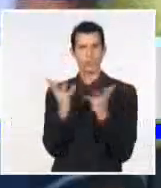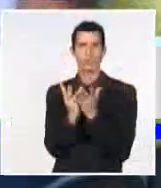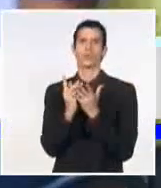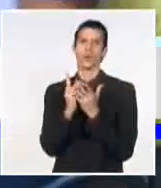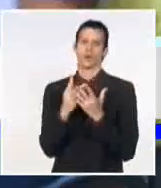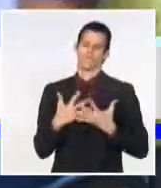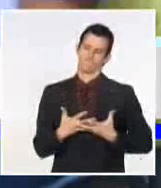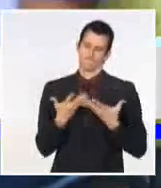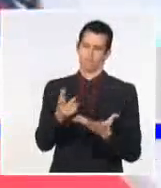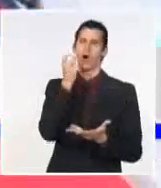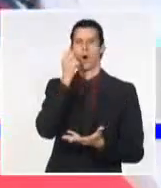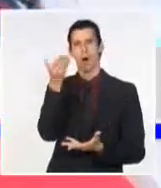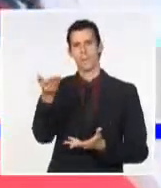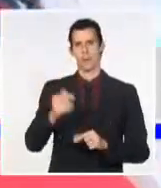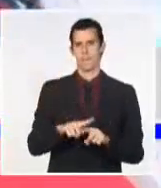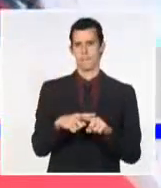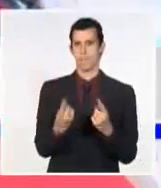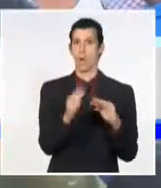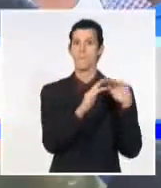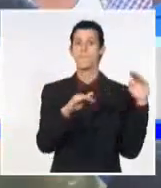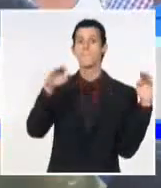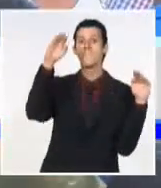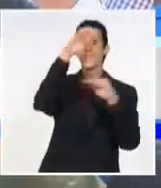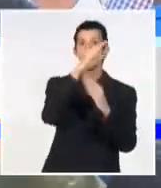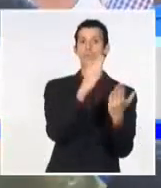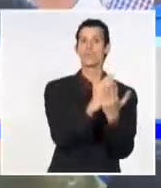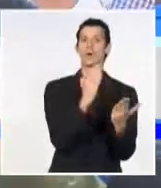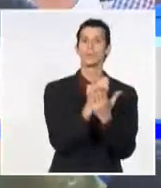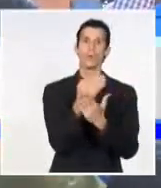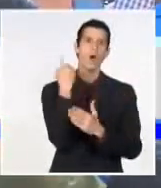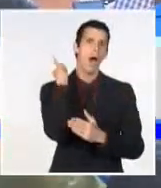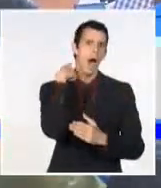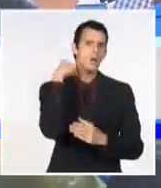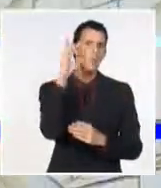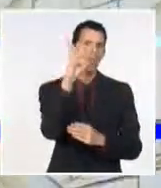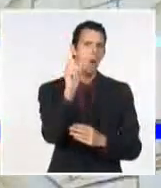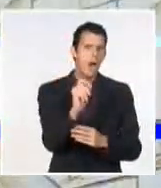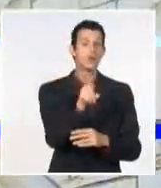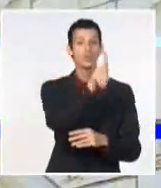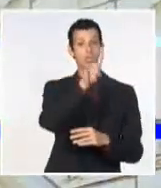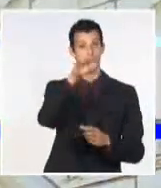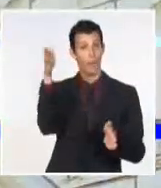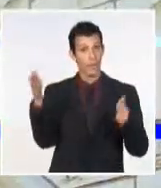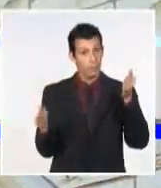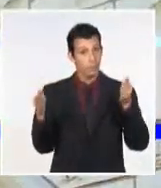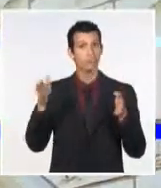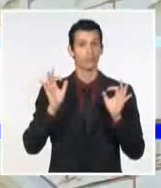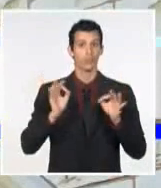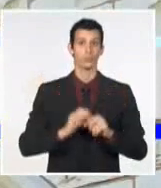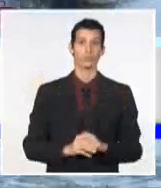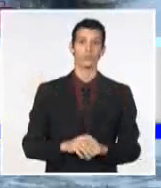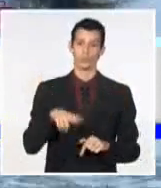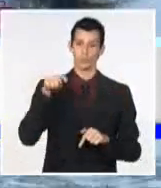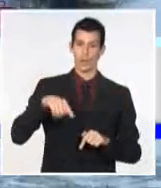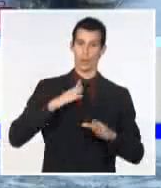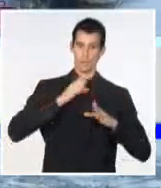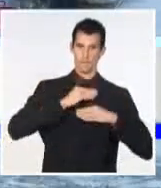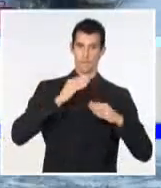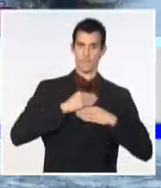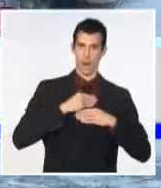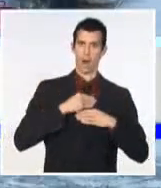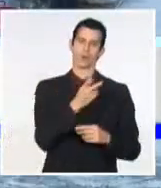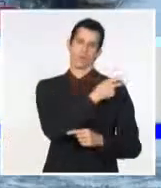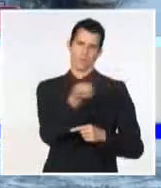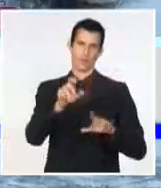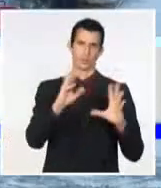se desempeñó como ministro de Educación. En la antigua Escuela Normal, actualmente Escuela Pedagógica Floro Regino Pérez